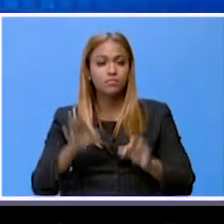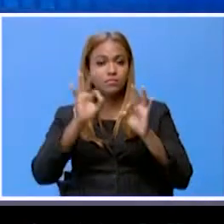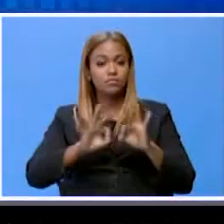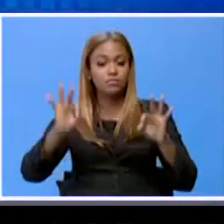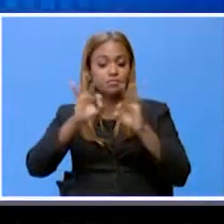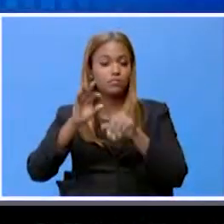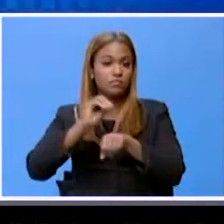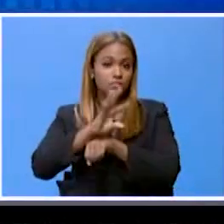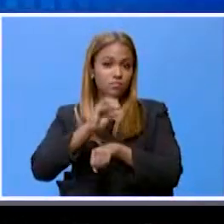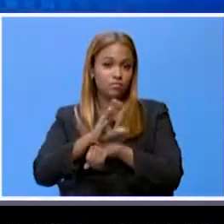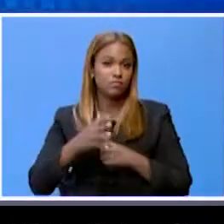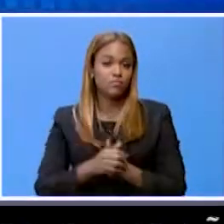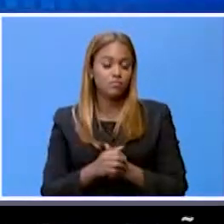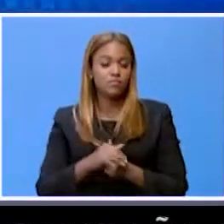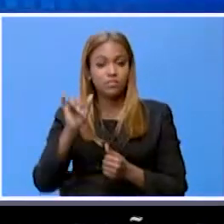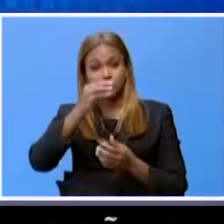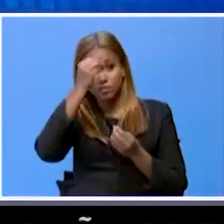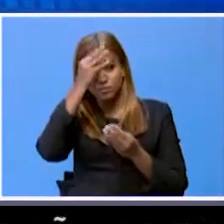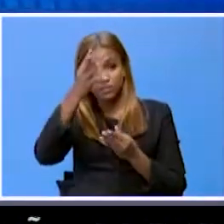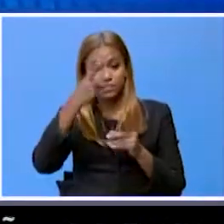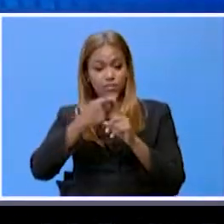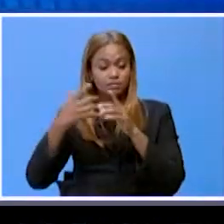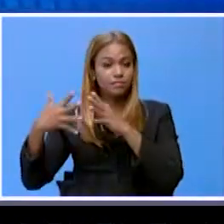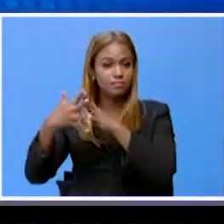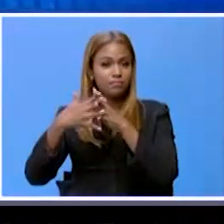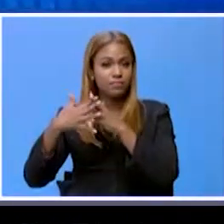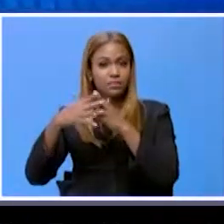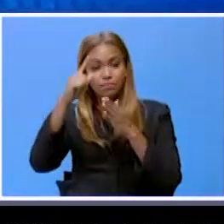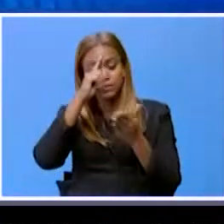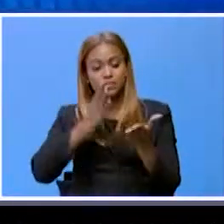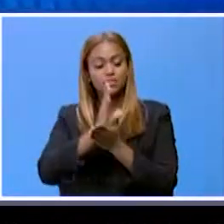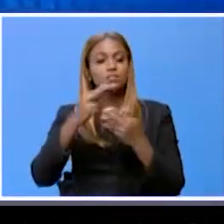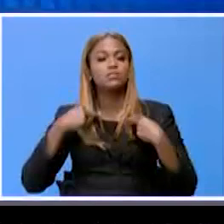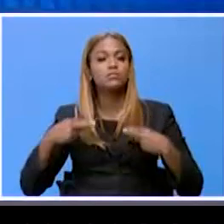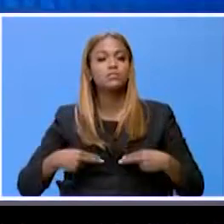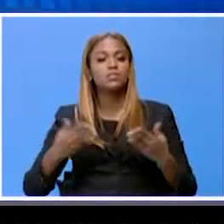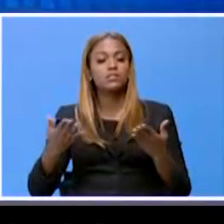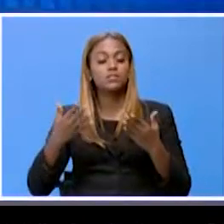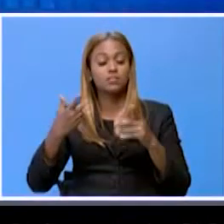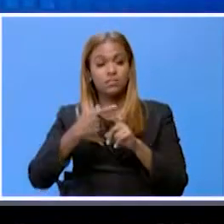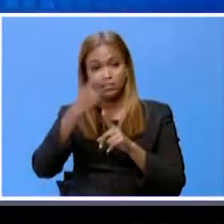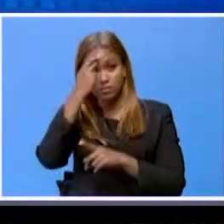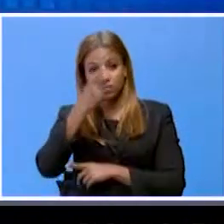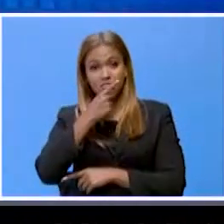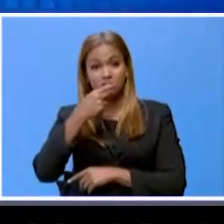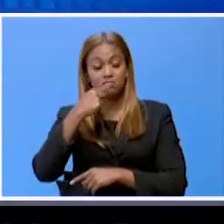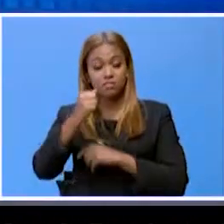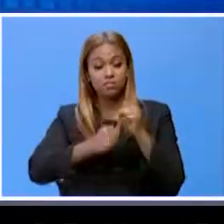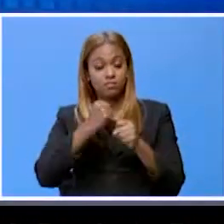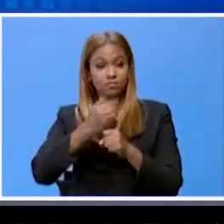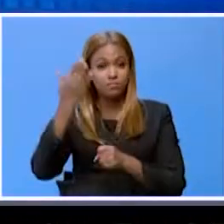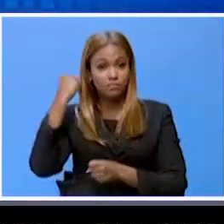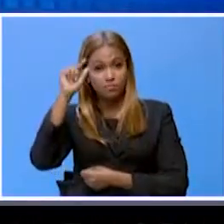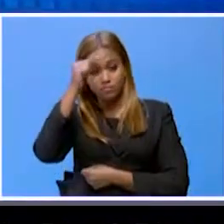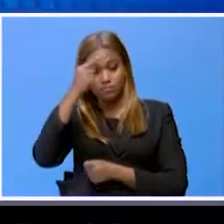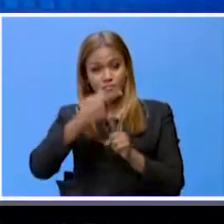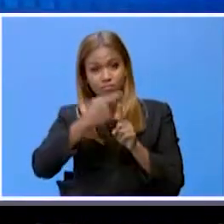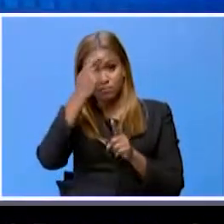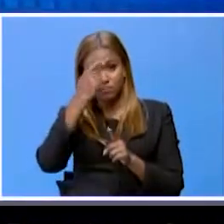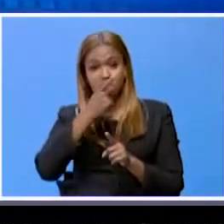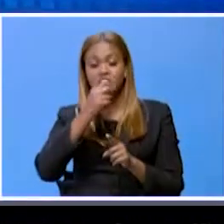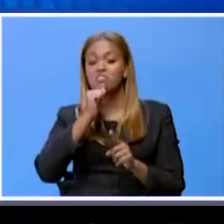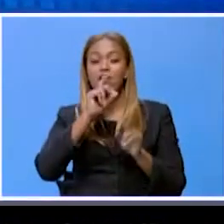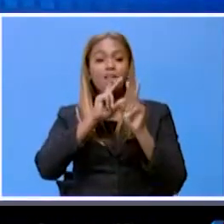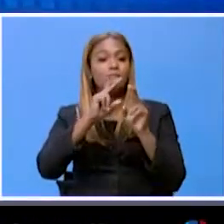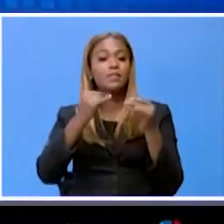Importantísimas recomendaciones. Señores, un informe de Estados Unidos sobre derechos humanos en el país aseguró que durante el año pasado el gobierno dominicano no